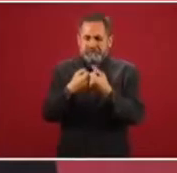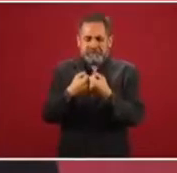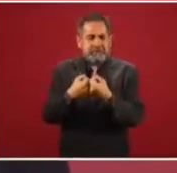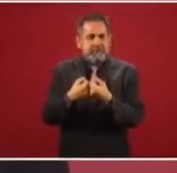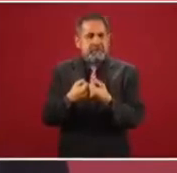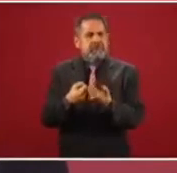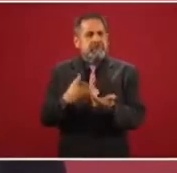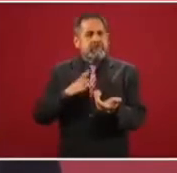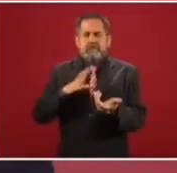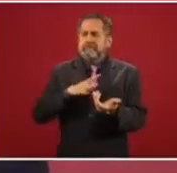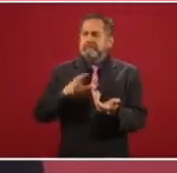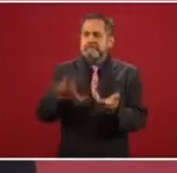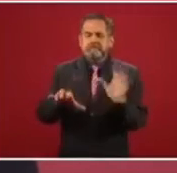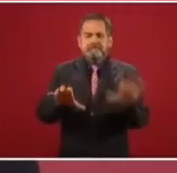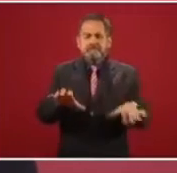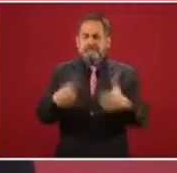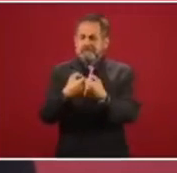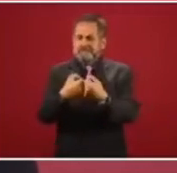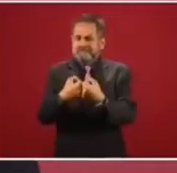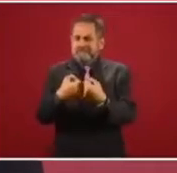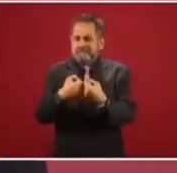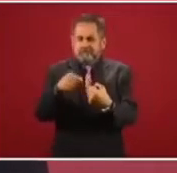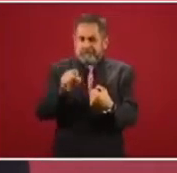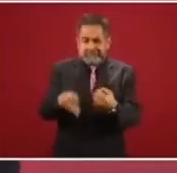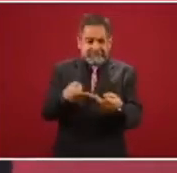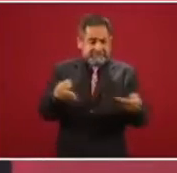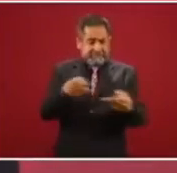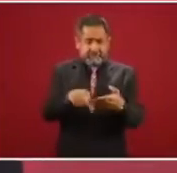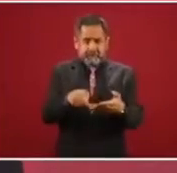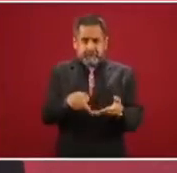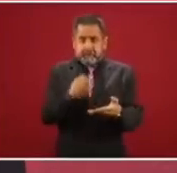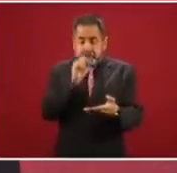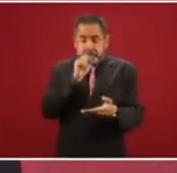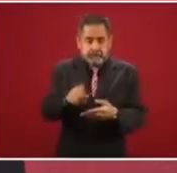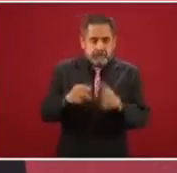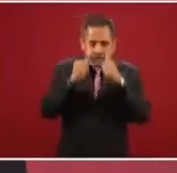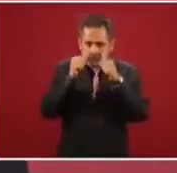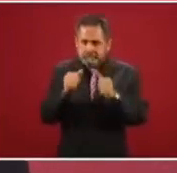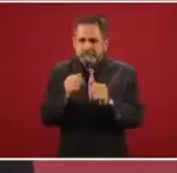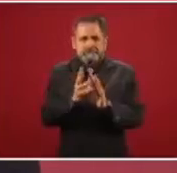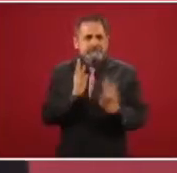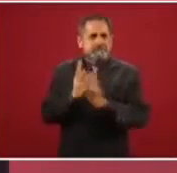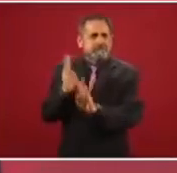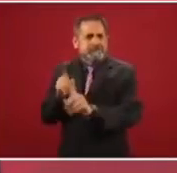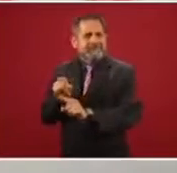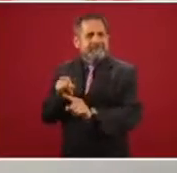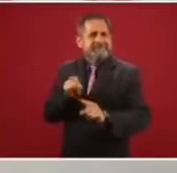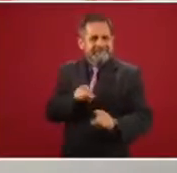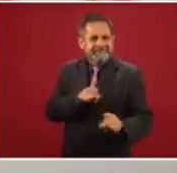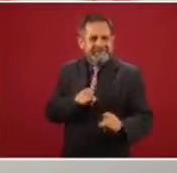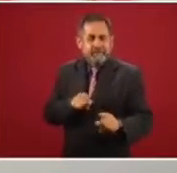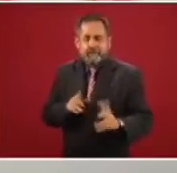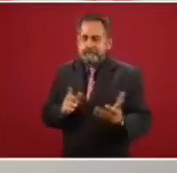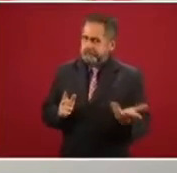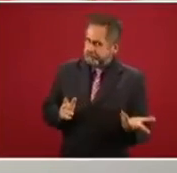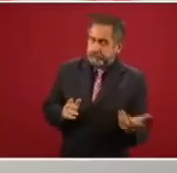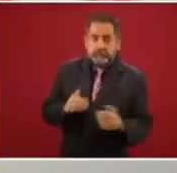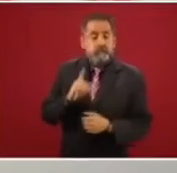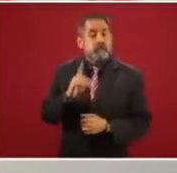que estaban en el mismo terreno atendiendo a la misma población hay un elemento